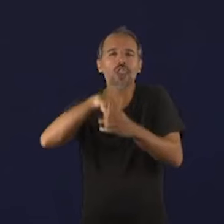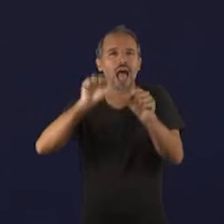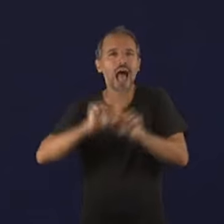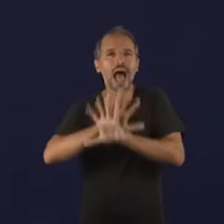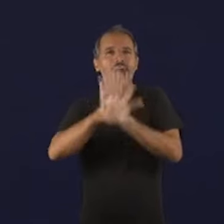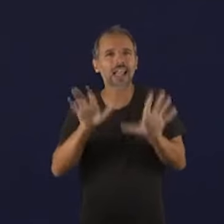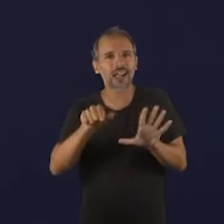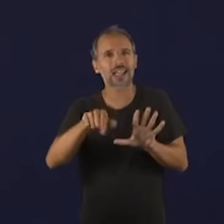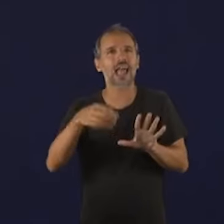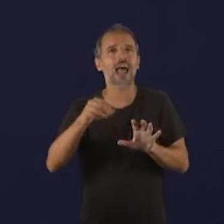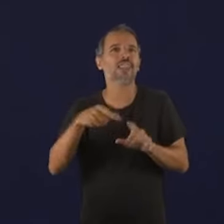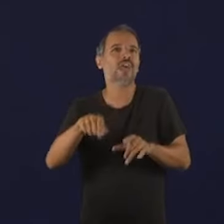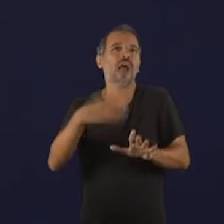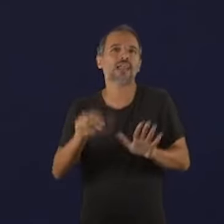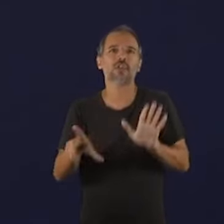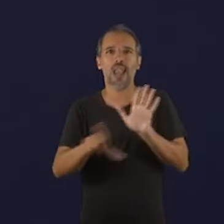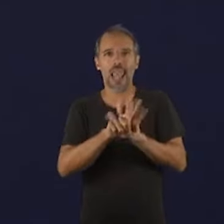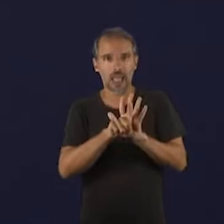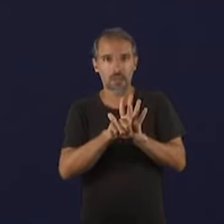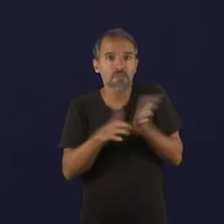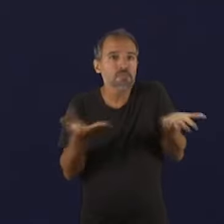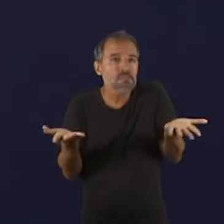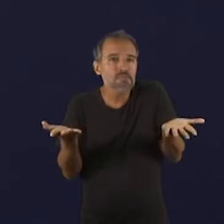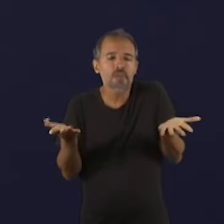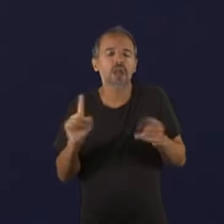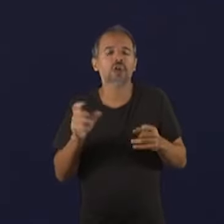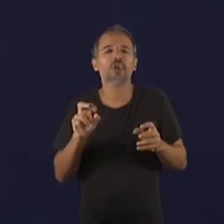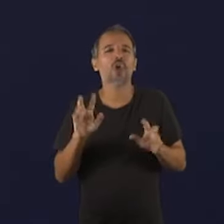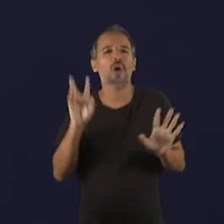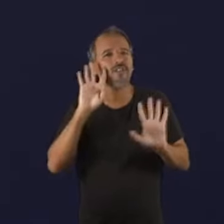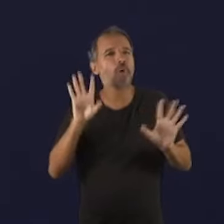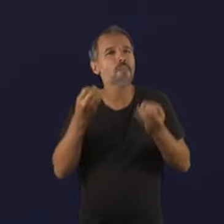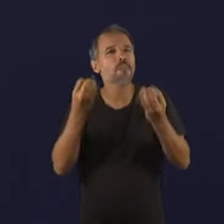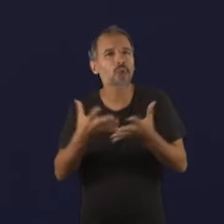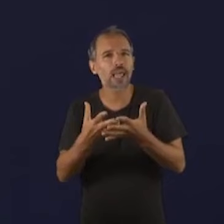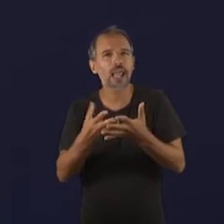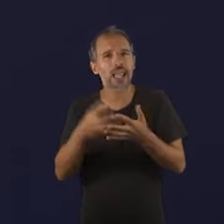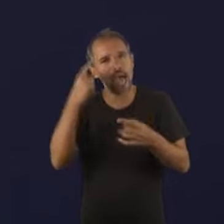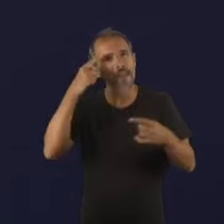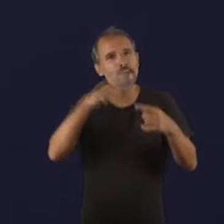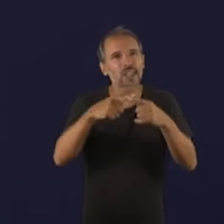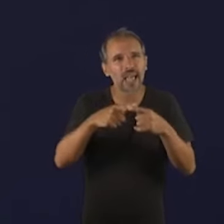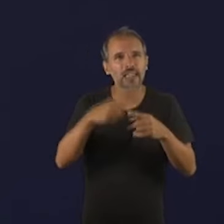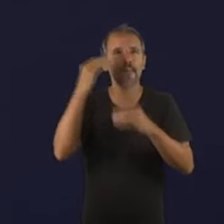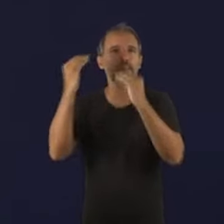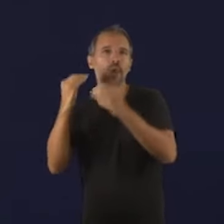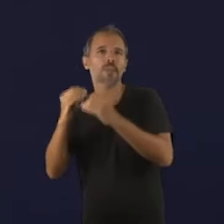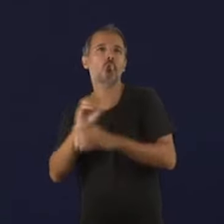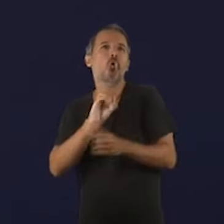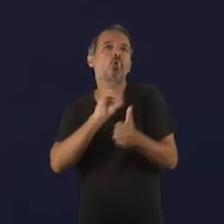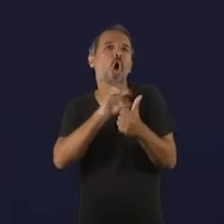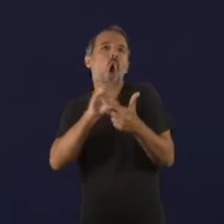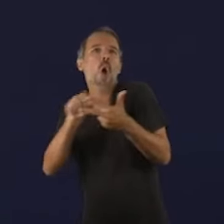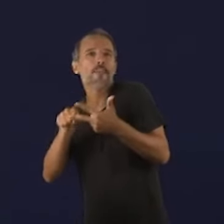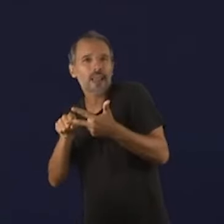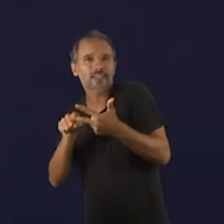hacer con la ley no veo Por qué la política está tan preocupada por los nombres